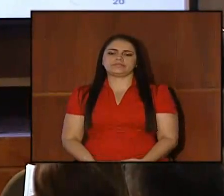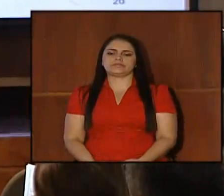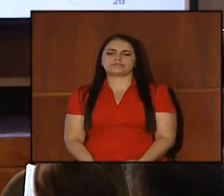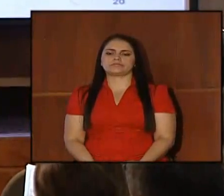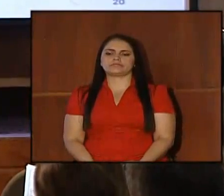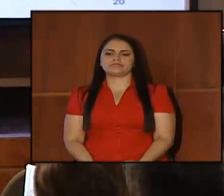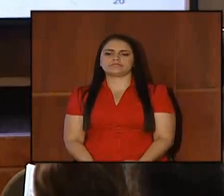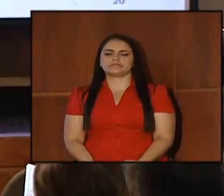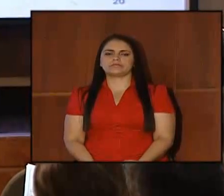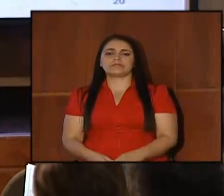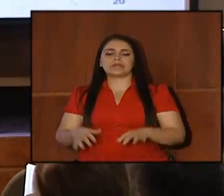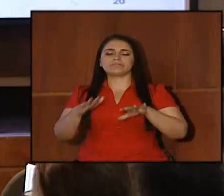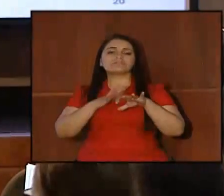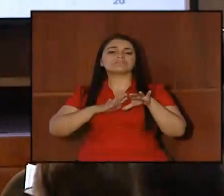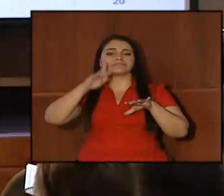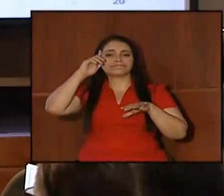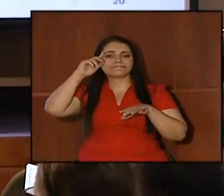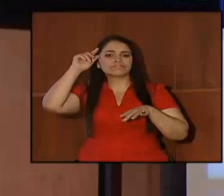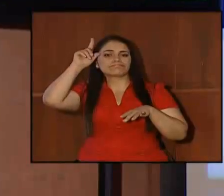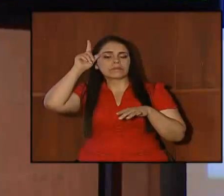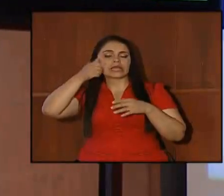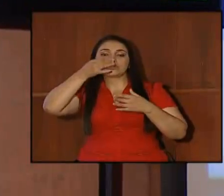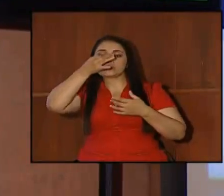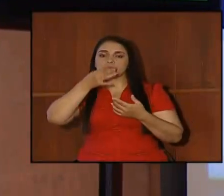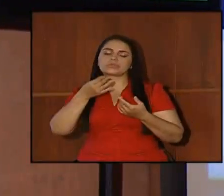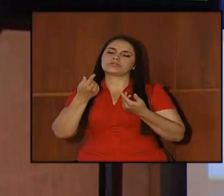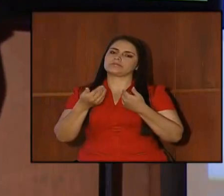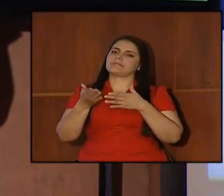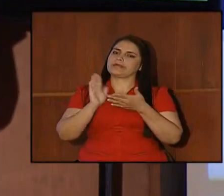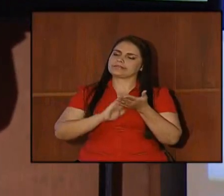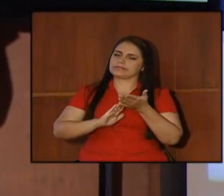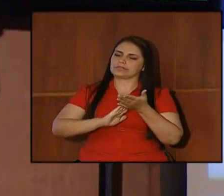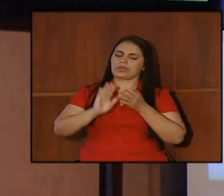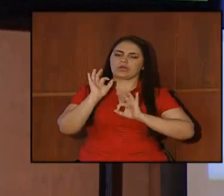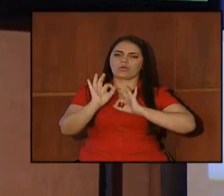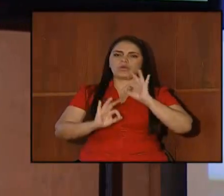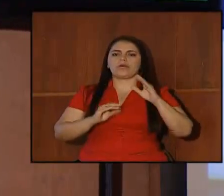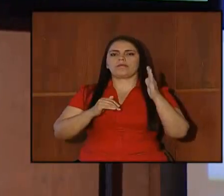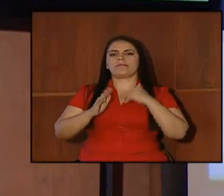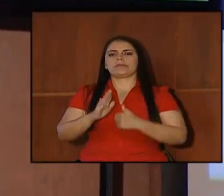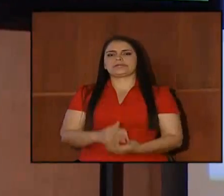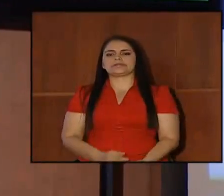pues es más sucia, más bacterias, ¿cierto? Entonces sería la última zona que limpiaríamos.